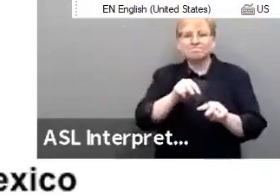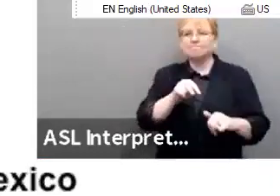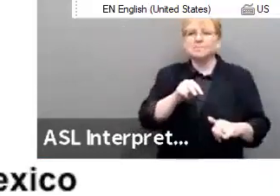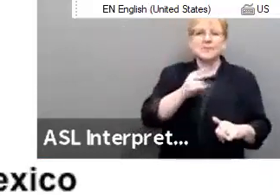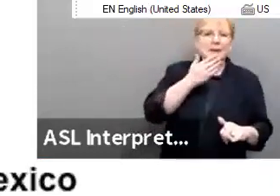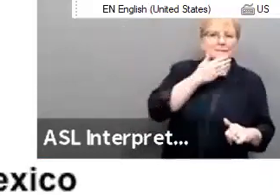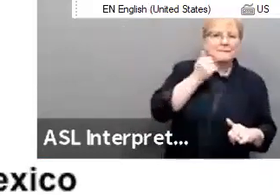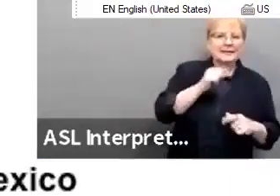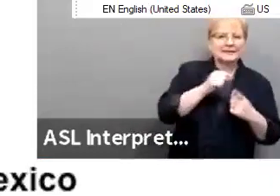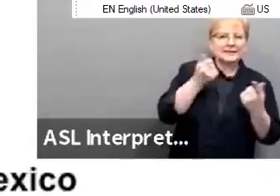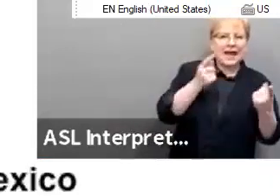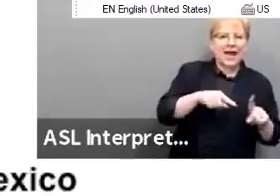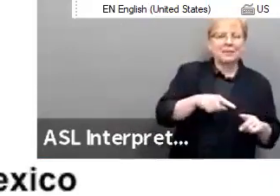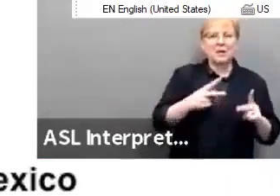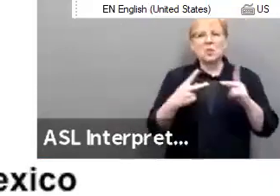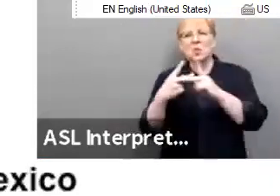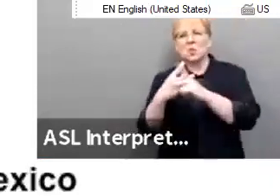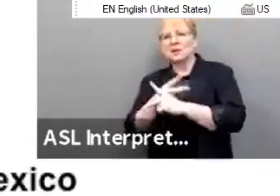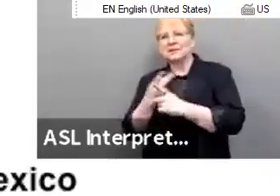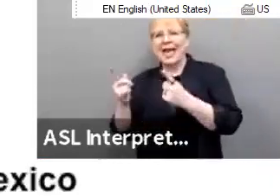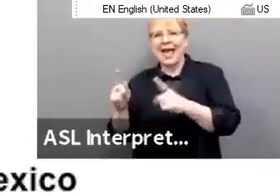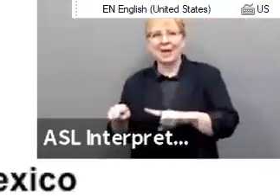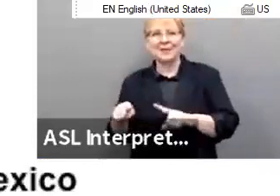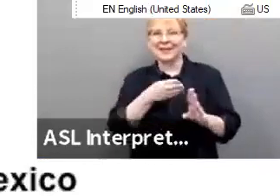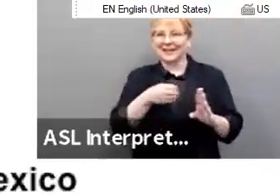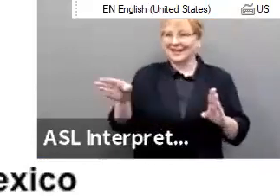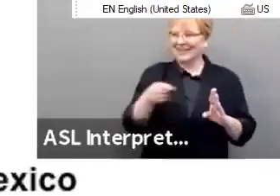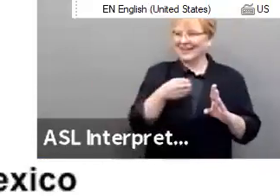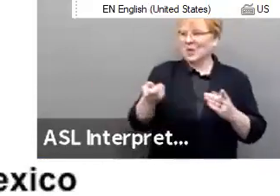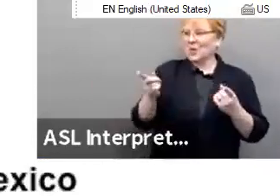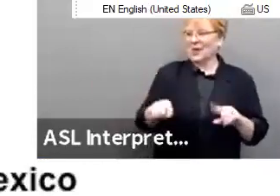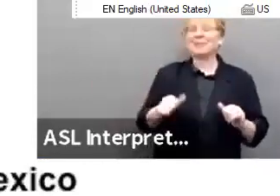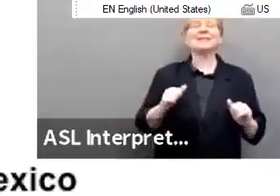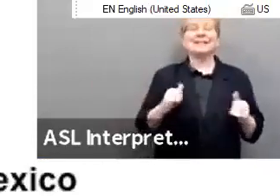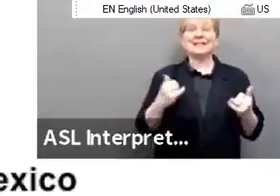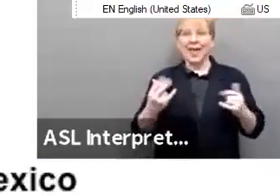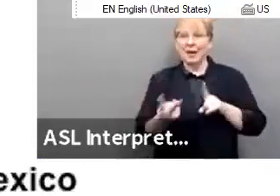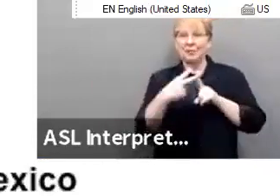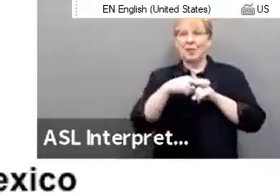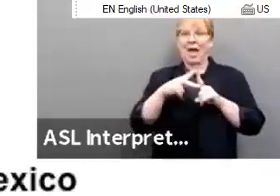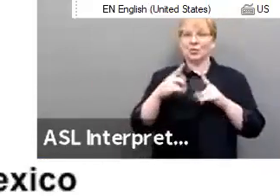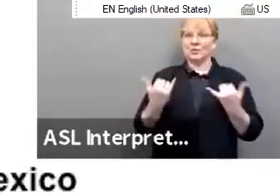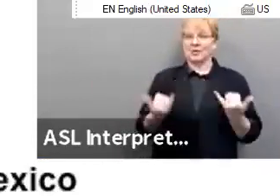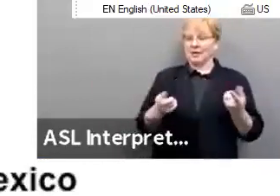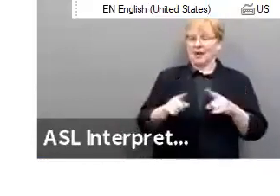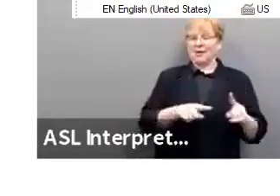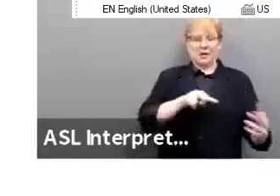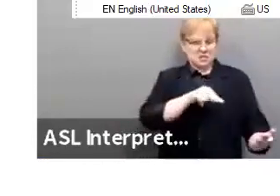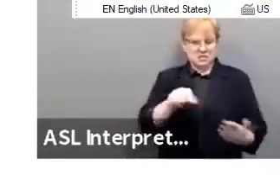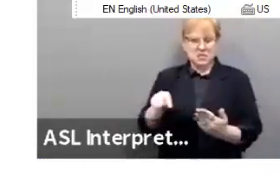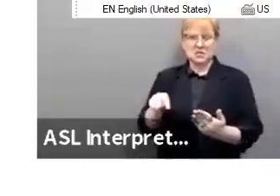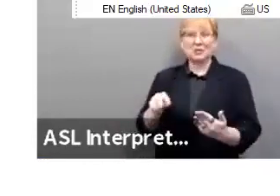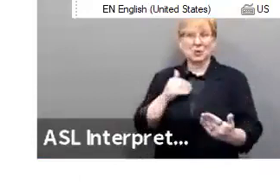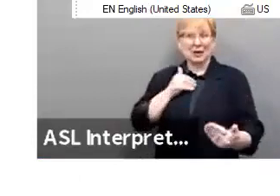por día en las primeras semanas, en septiembre, y ya vamos encaminados porque